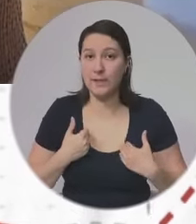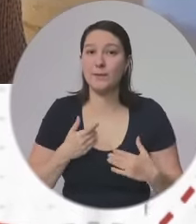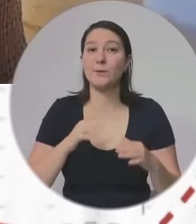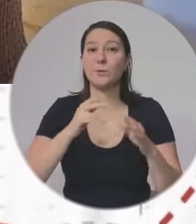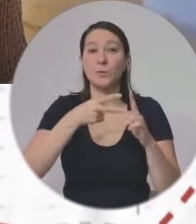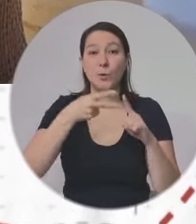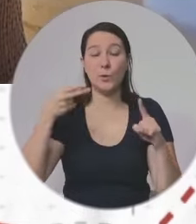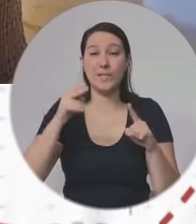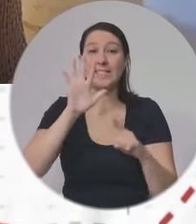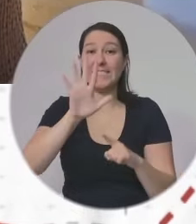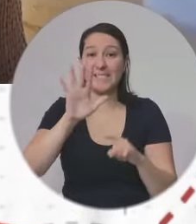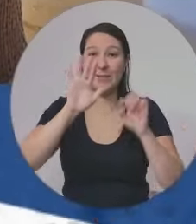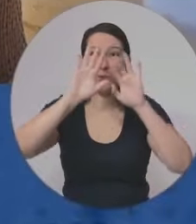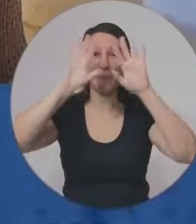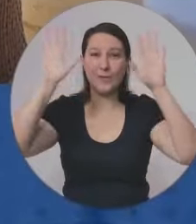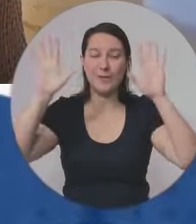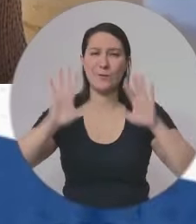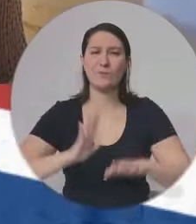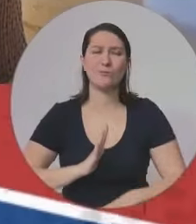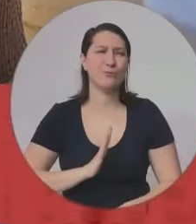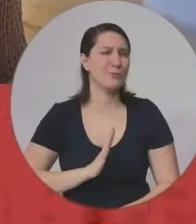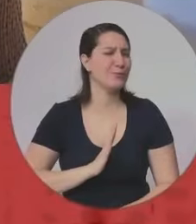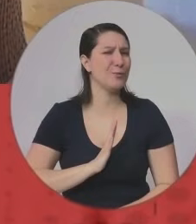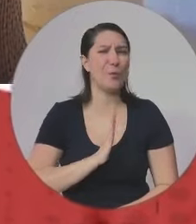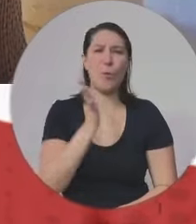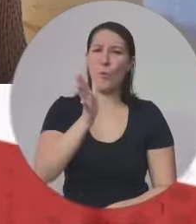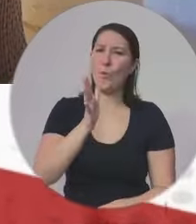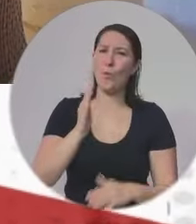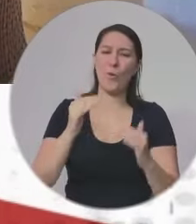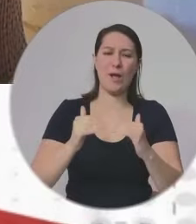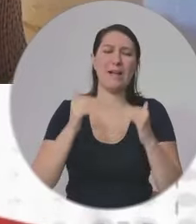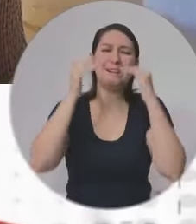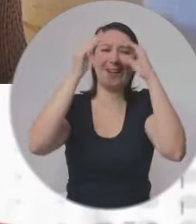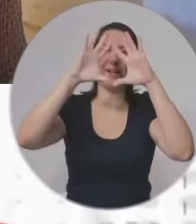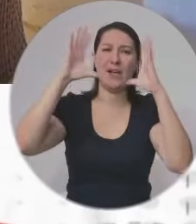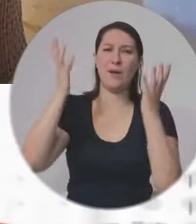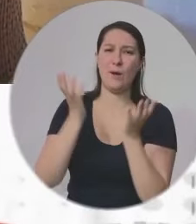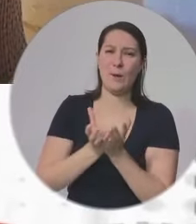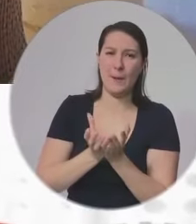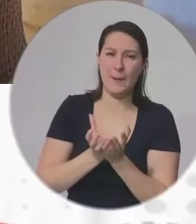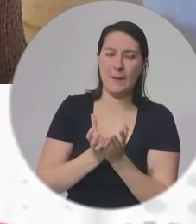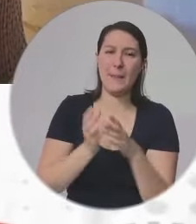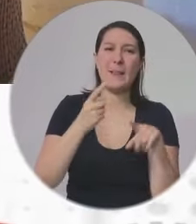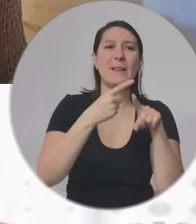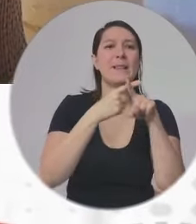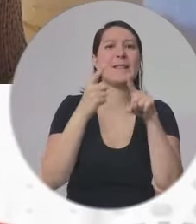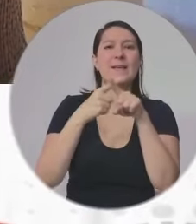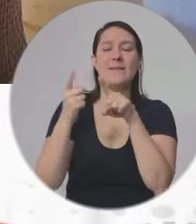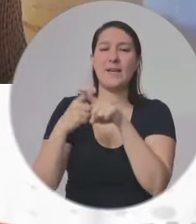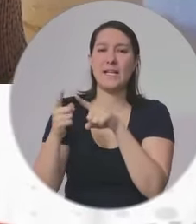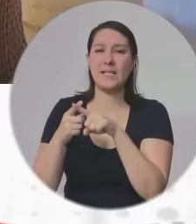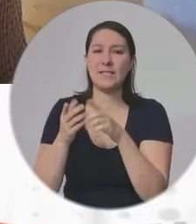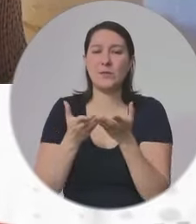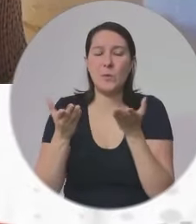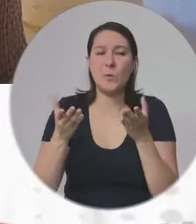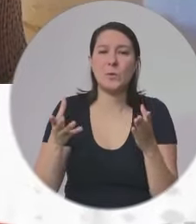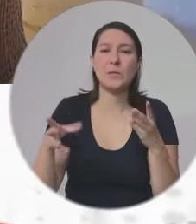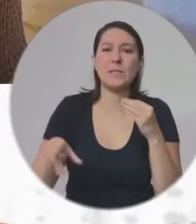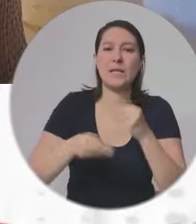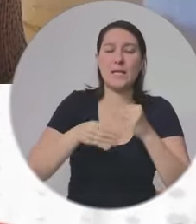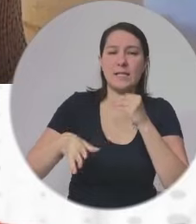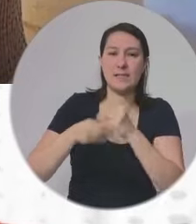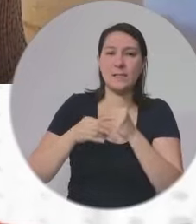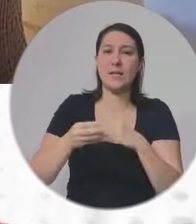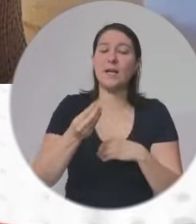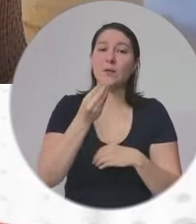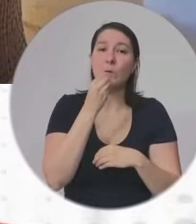Pues ya son cadenas de lujo a nivel mundial que cuentan con diferentes amenidades extras que incluye incluso comida